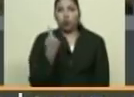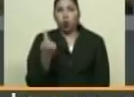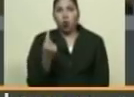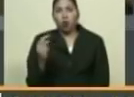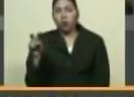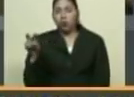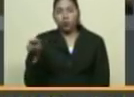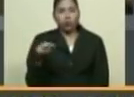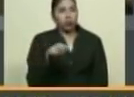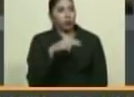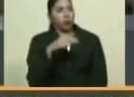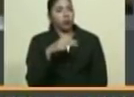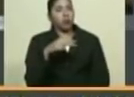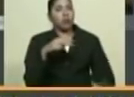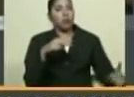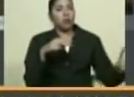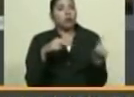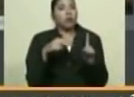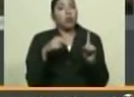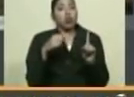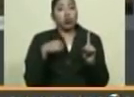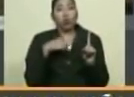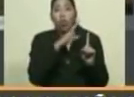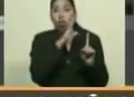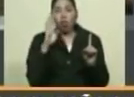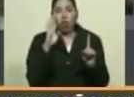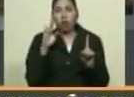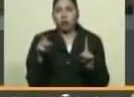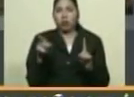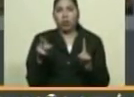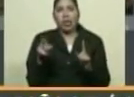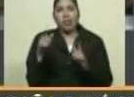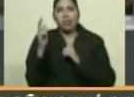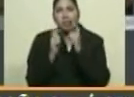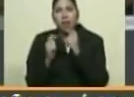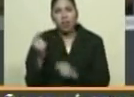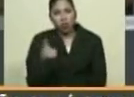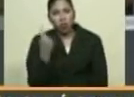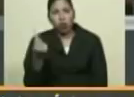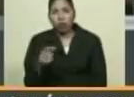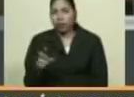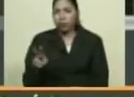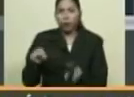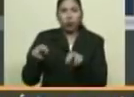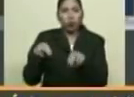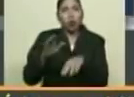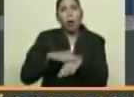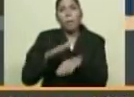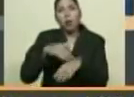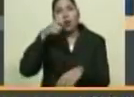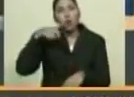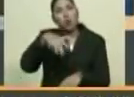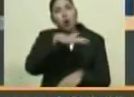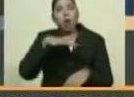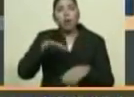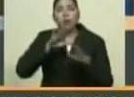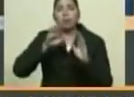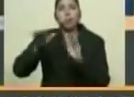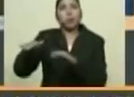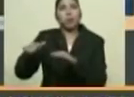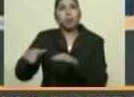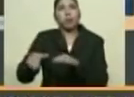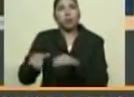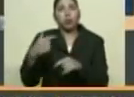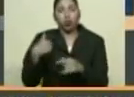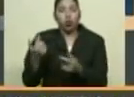ver a mí al lado de él. Yo sabía que Chávez nunca iba a estar solo, porque iba a estar acompañado del pueblo. Pero lo dije en ese